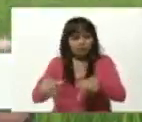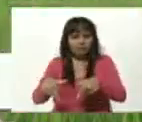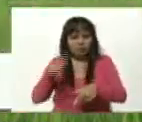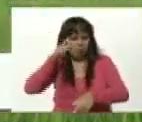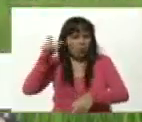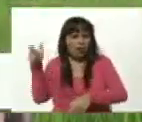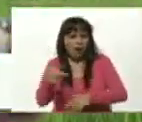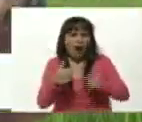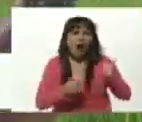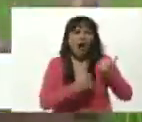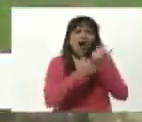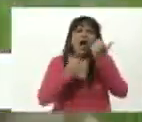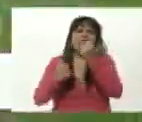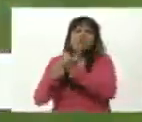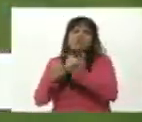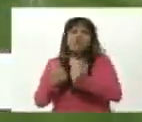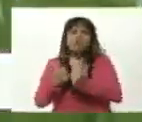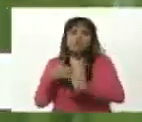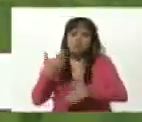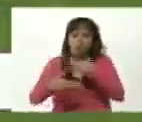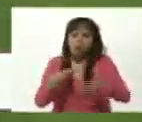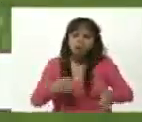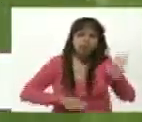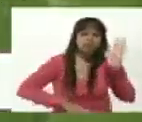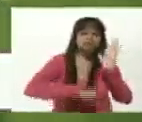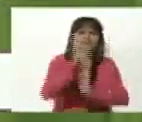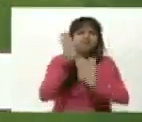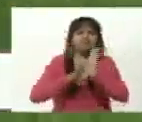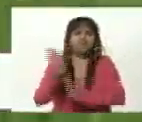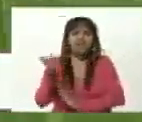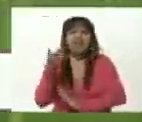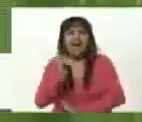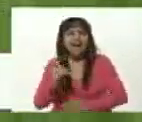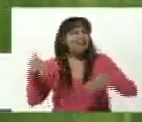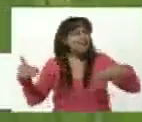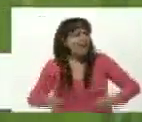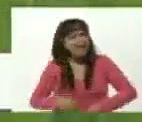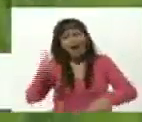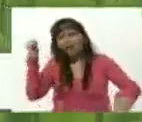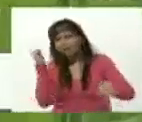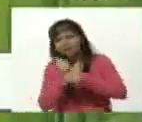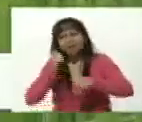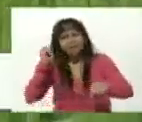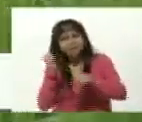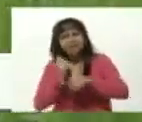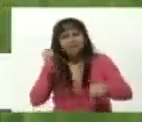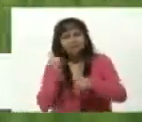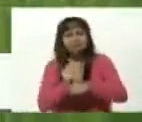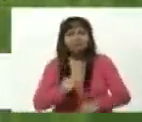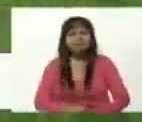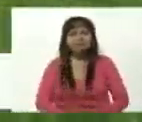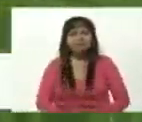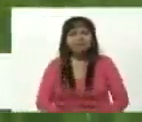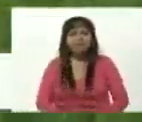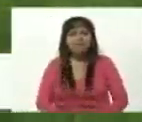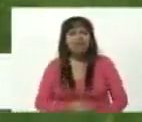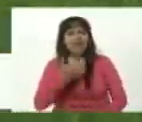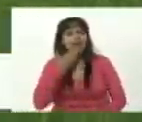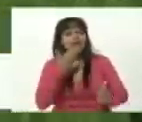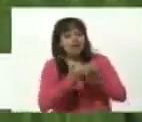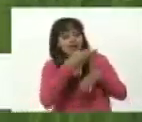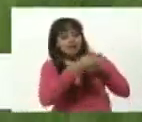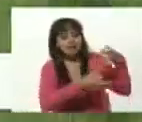han apoyado, hemos salido para adelante. Hemos echado el pichón, presidente. Gracias, Richard. Bueno, presidente,